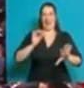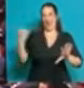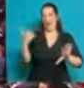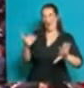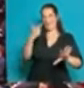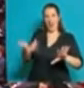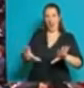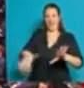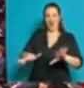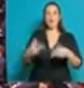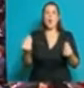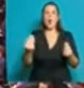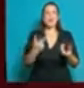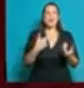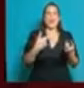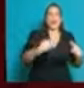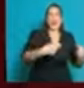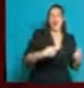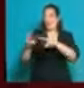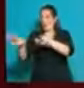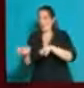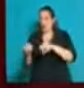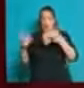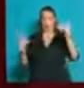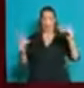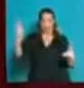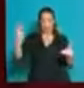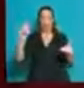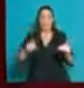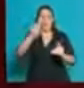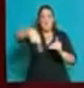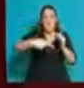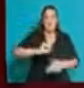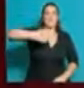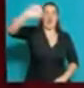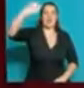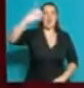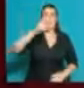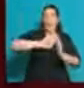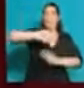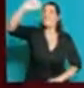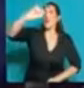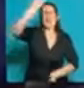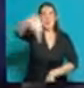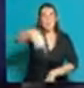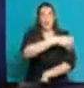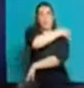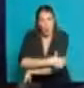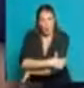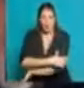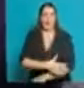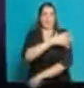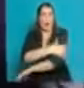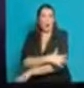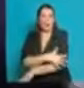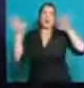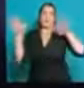Porque el déficit fiscal es el causal principal de la inflación y la inflación es el causante de la pobreza y el estancamiento de este